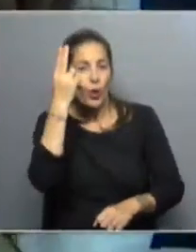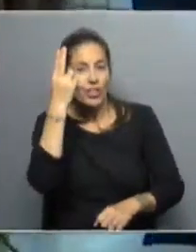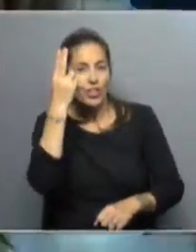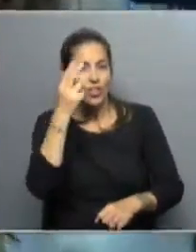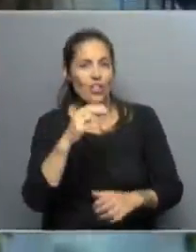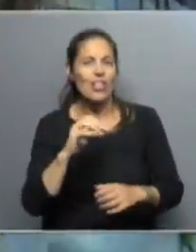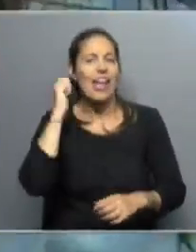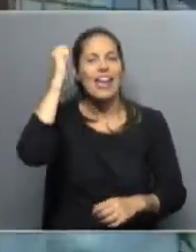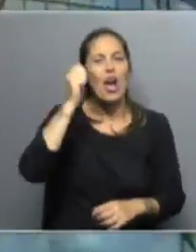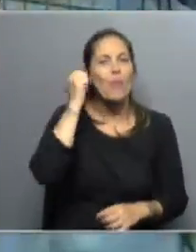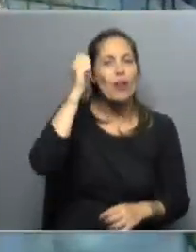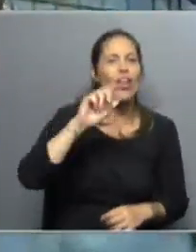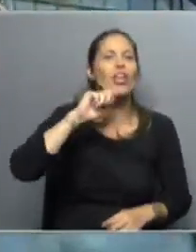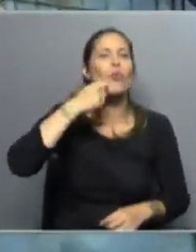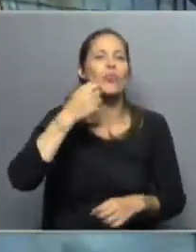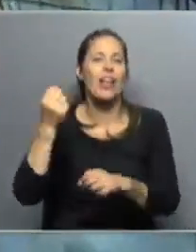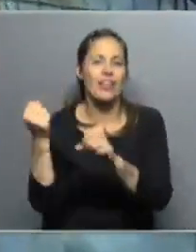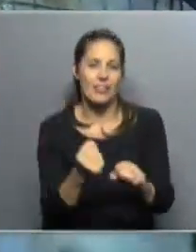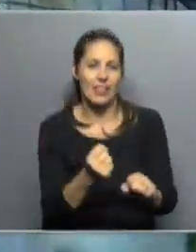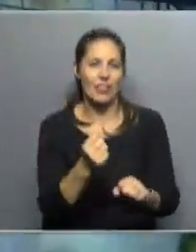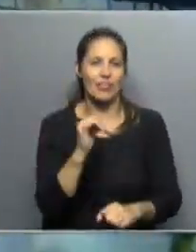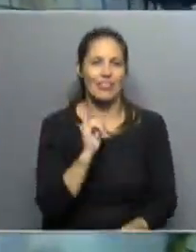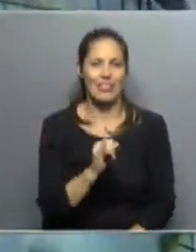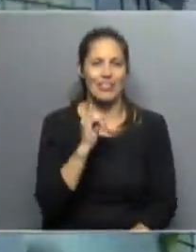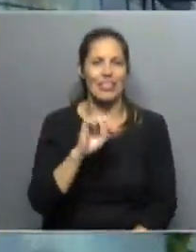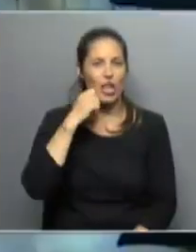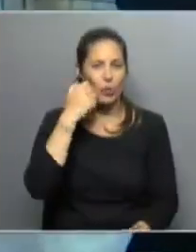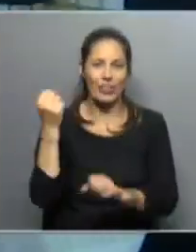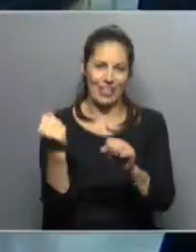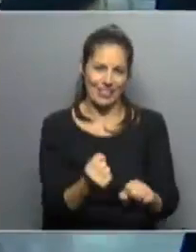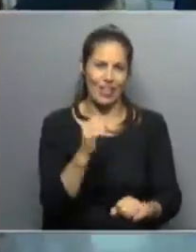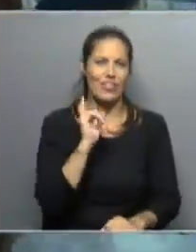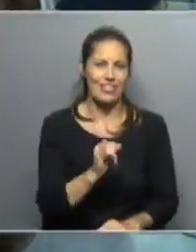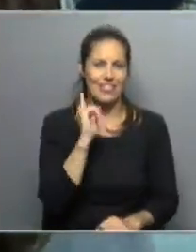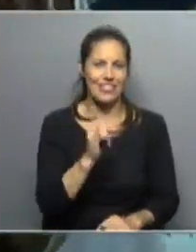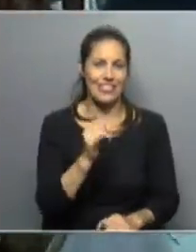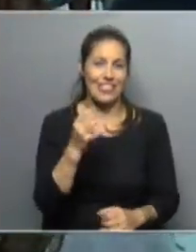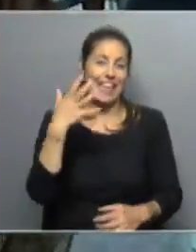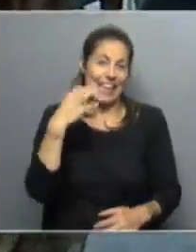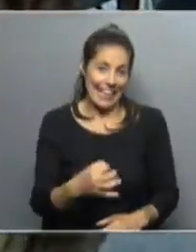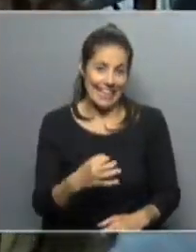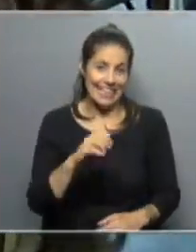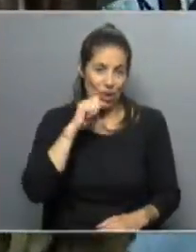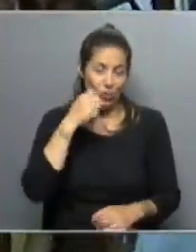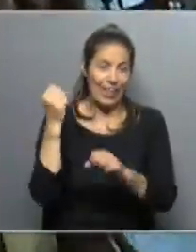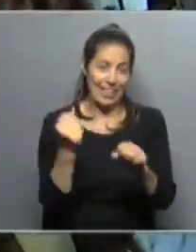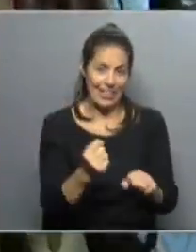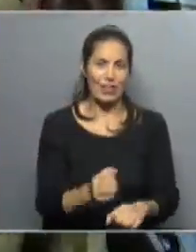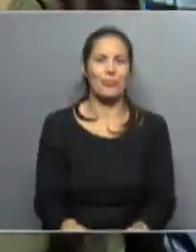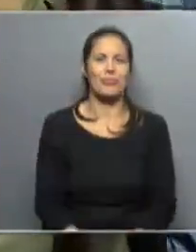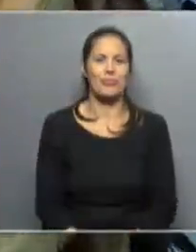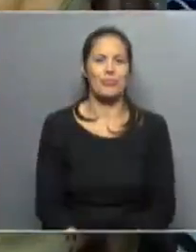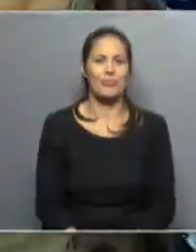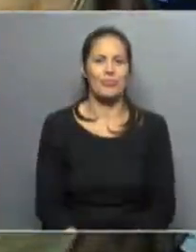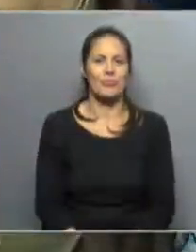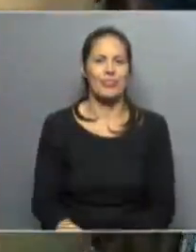es enamorado y le gusta el asado. Eso sí, ya le, lo... Le gusta el asado y sin creerse que le gusta el asado. Y le gusta, ahí está. Le